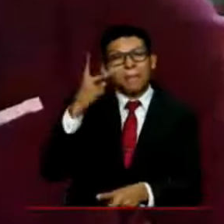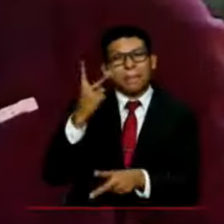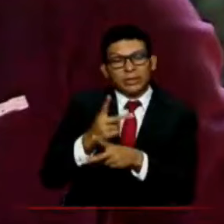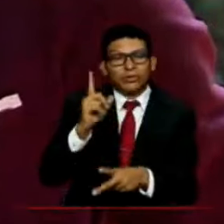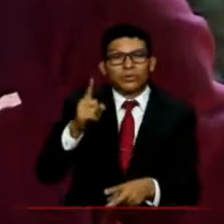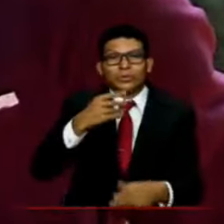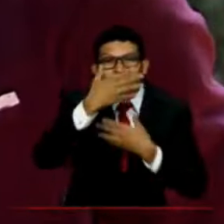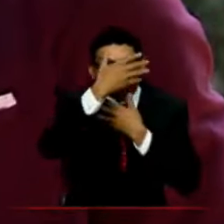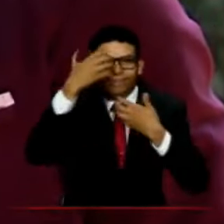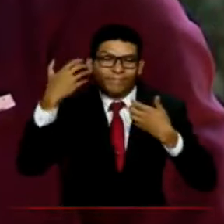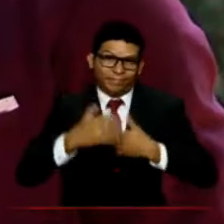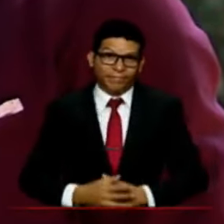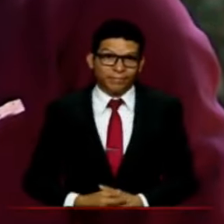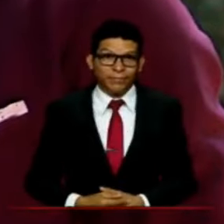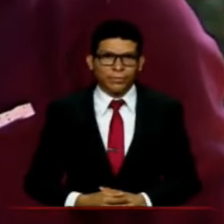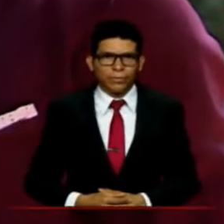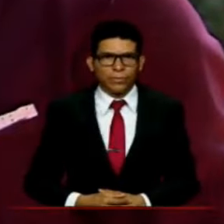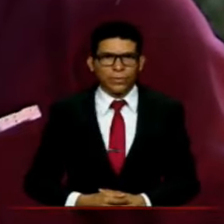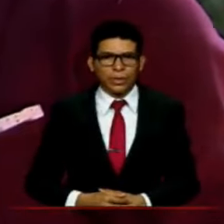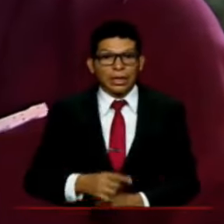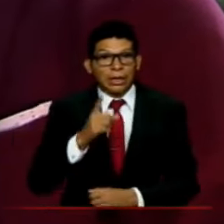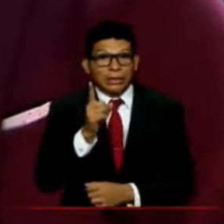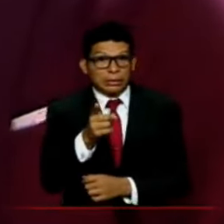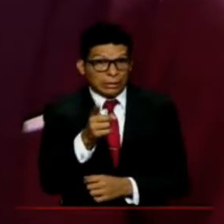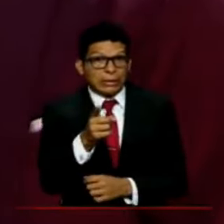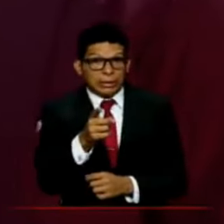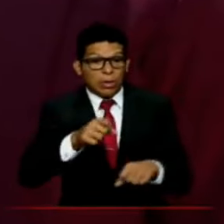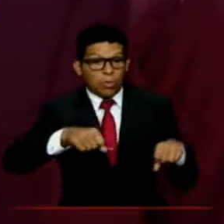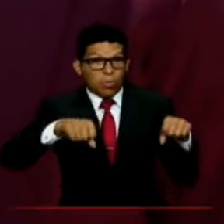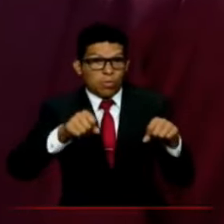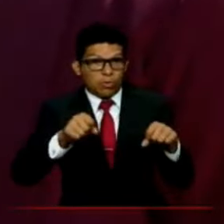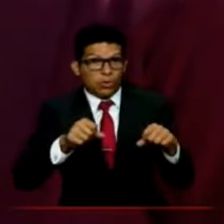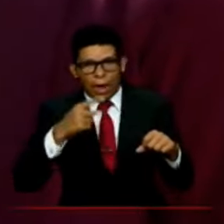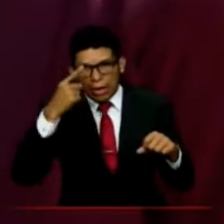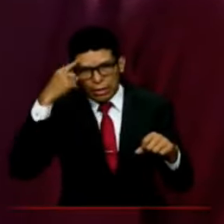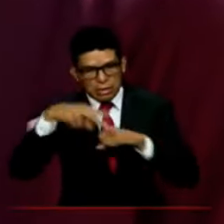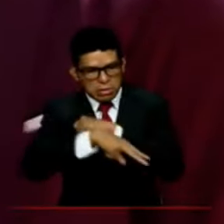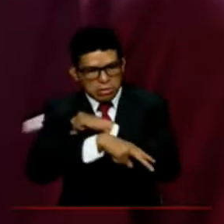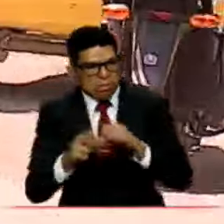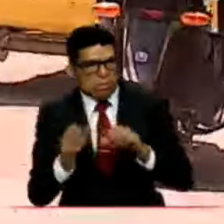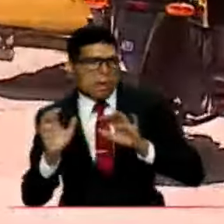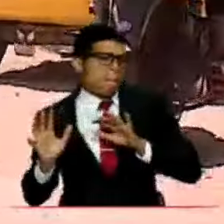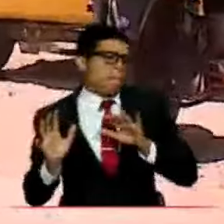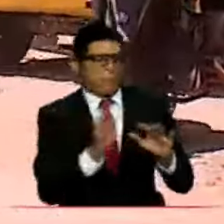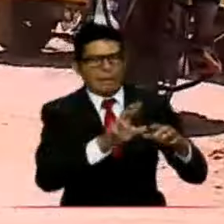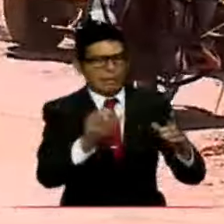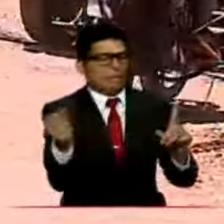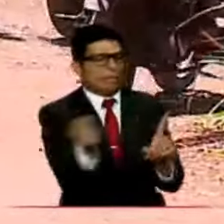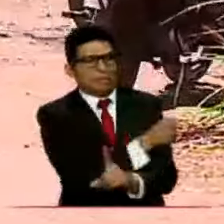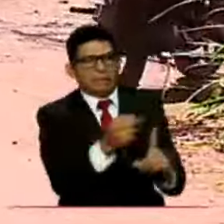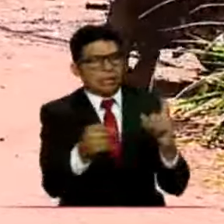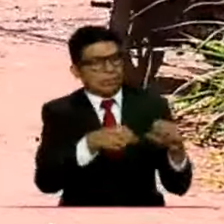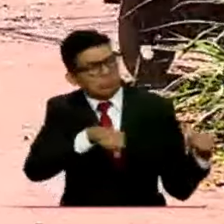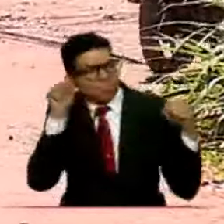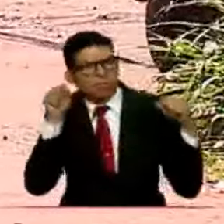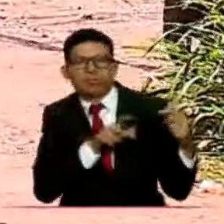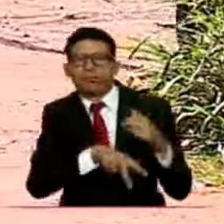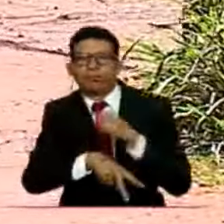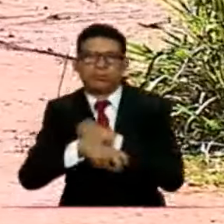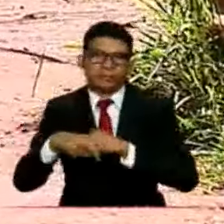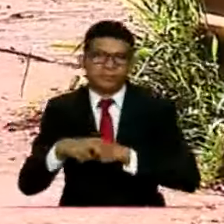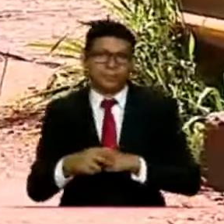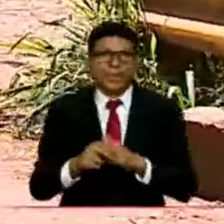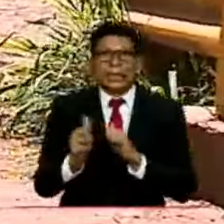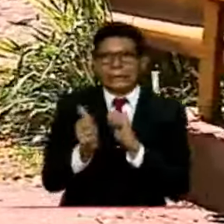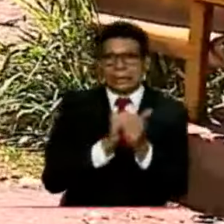guerrilla los tipos aquí lo cogieron y lo tumbaron de la de la moto y lo golpearon hoy en día la zona es un atractivo para los